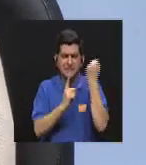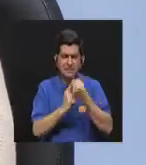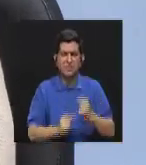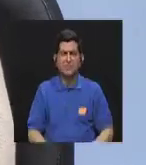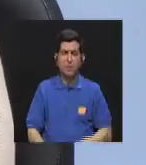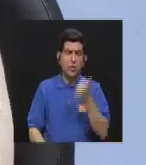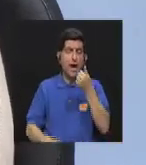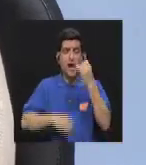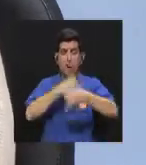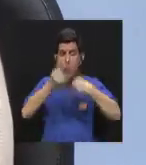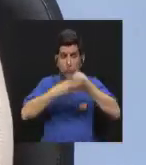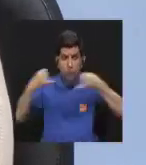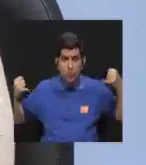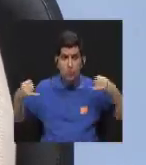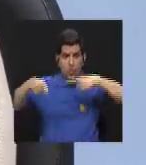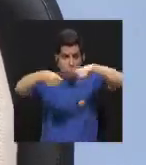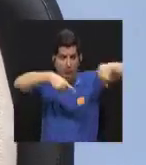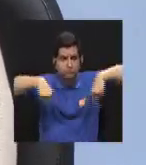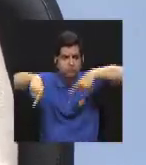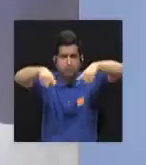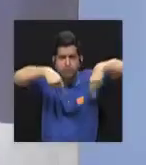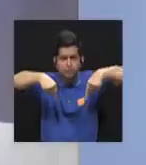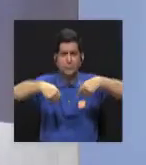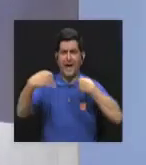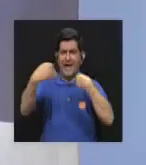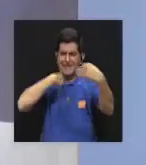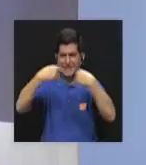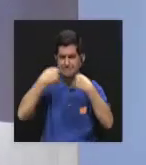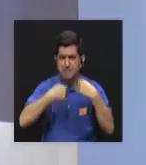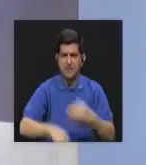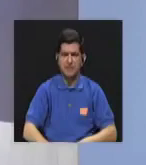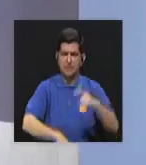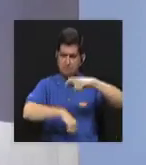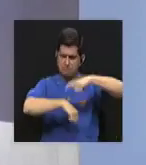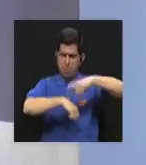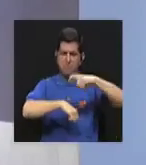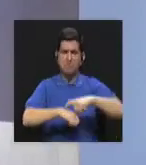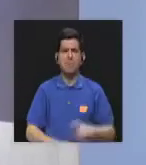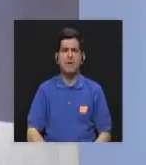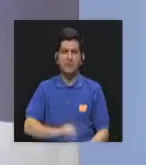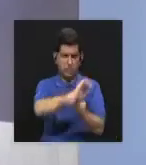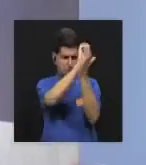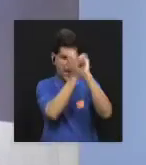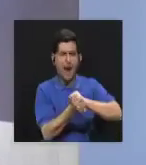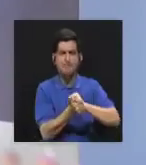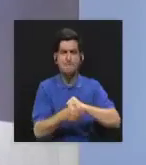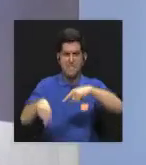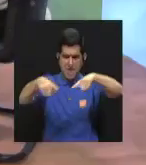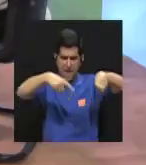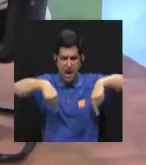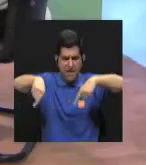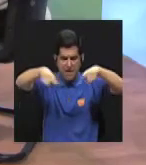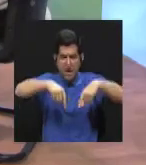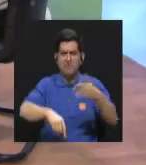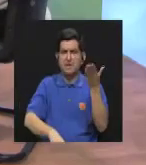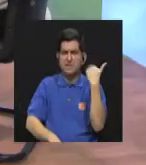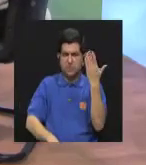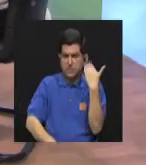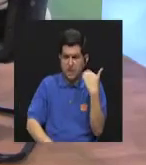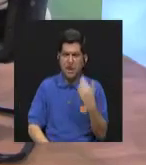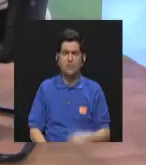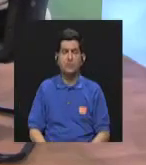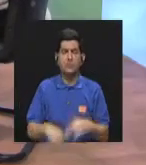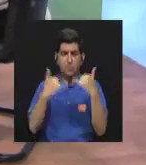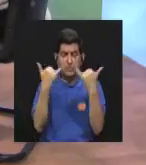otro idioma. Bueno, cuéntenme, ¿en qué momento pasó de ser una grabación meramente de audio a ser una